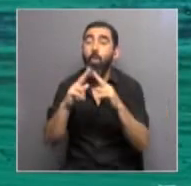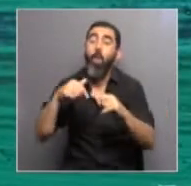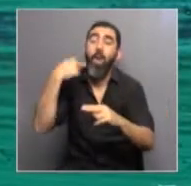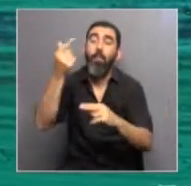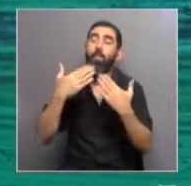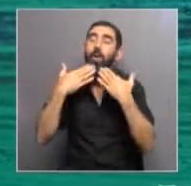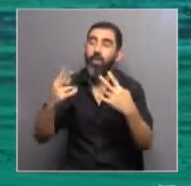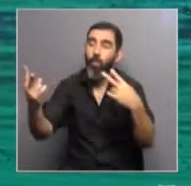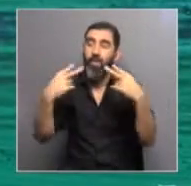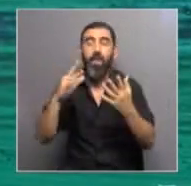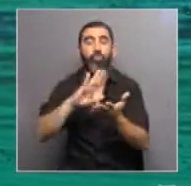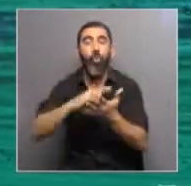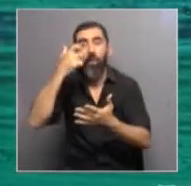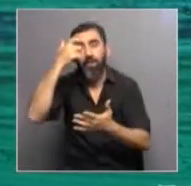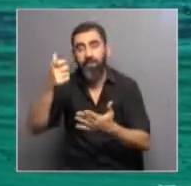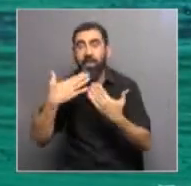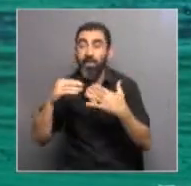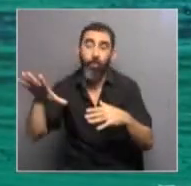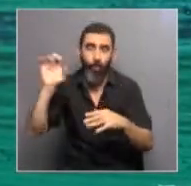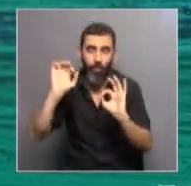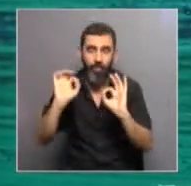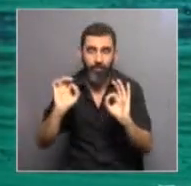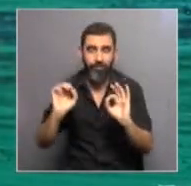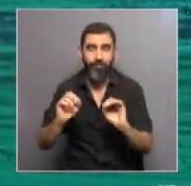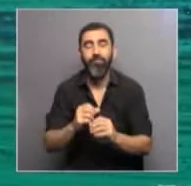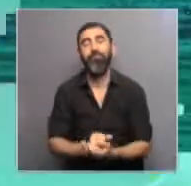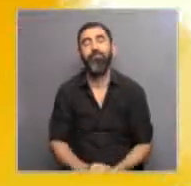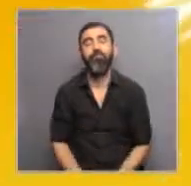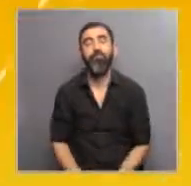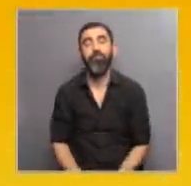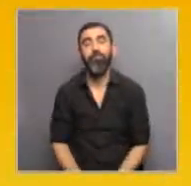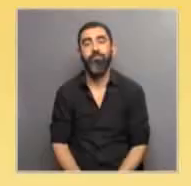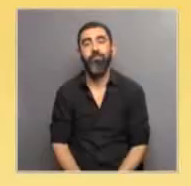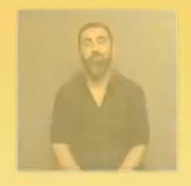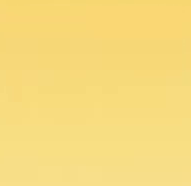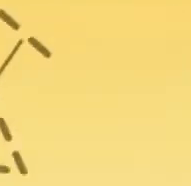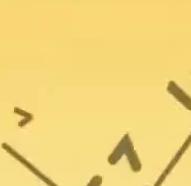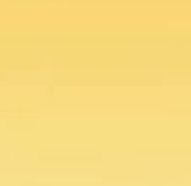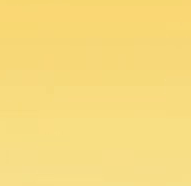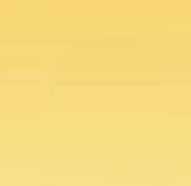próxima. Gracias por mirar Sobre Ciencias, gracias por escucharme a mí y espero que tengan un buen día. Chao, chao.